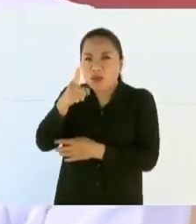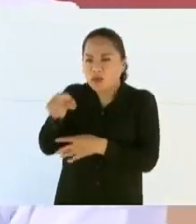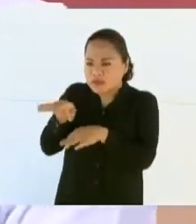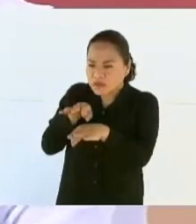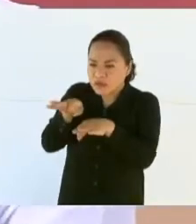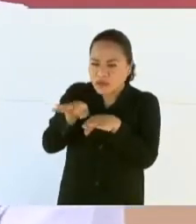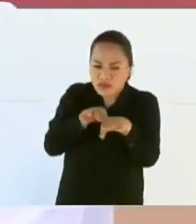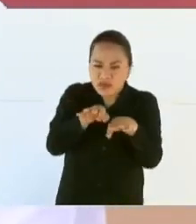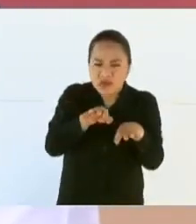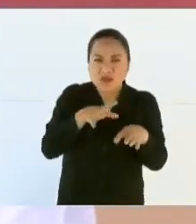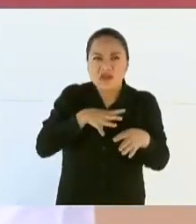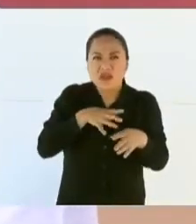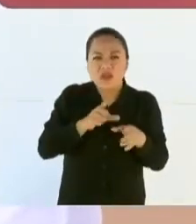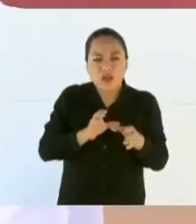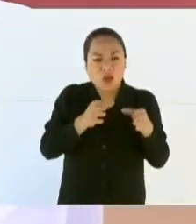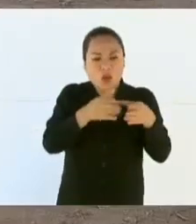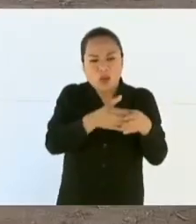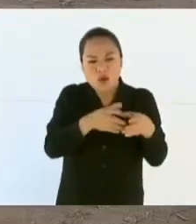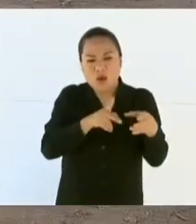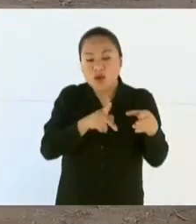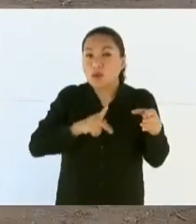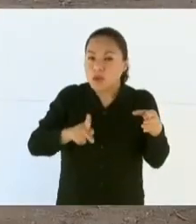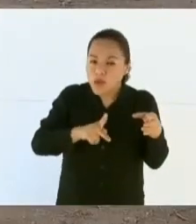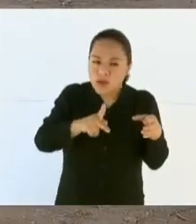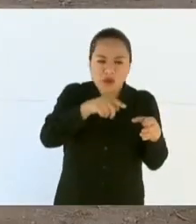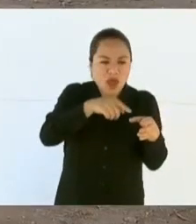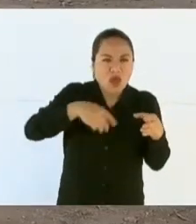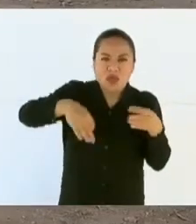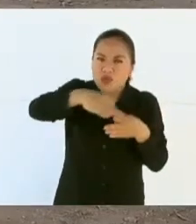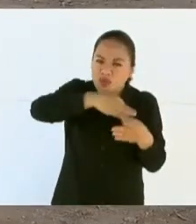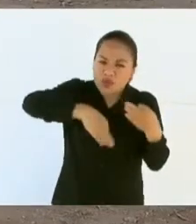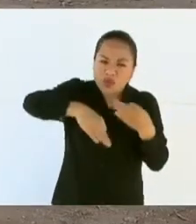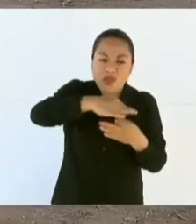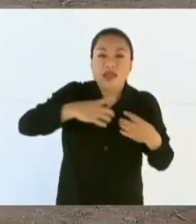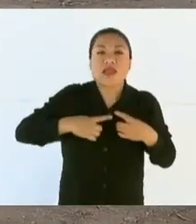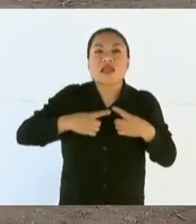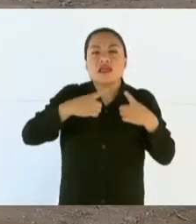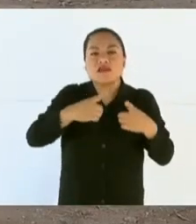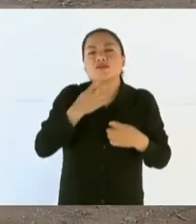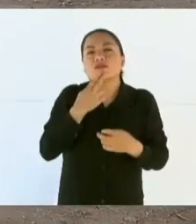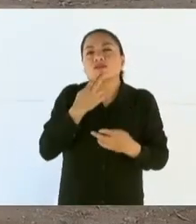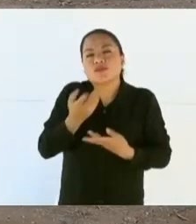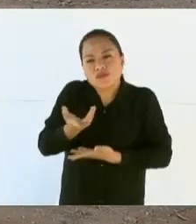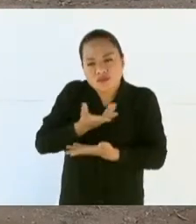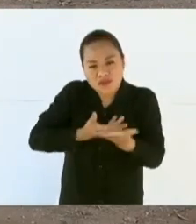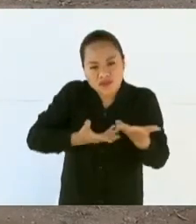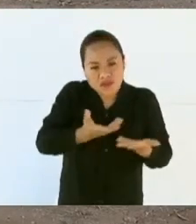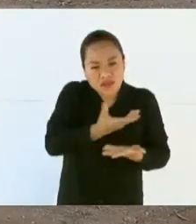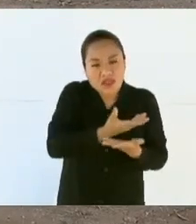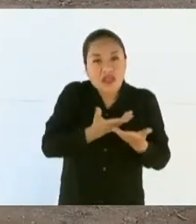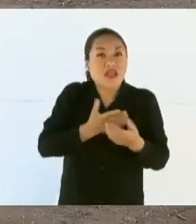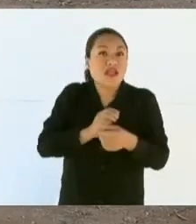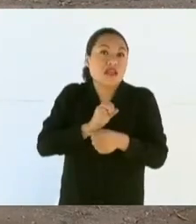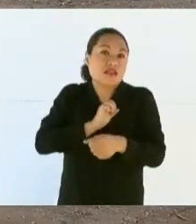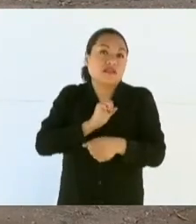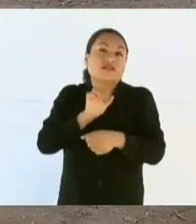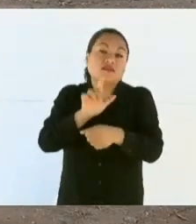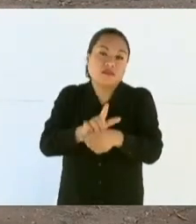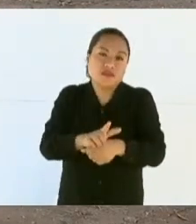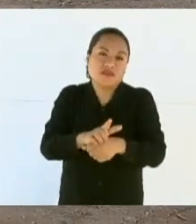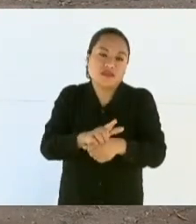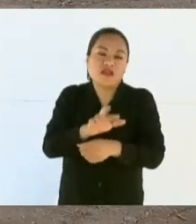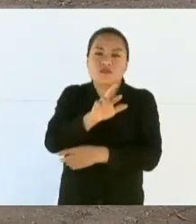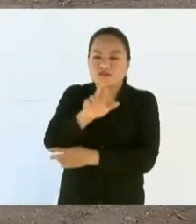las autoridades de cada comunidad, de los pueblos, todos los que dan servicio, de manera especial,